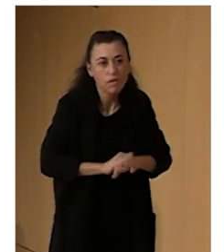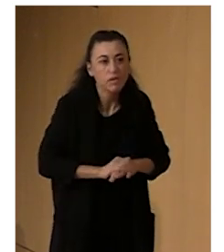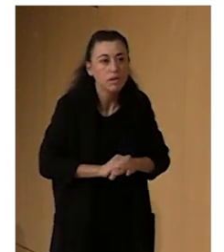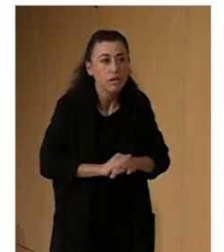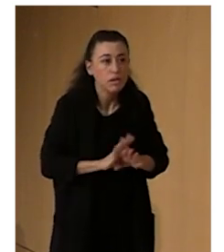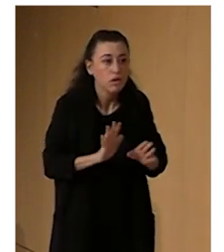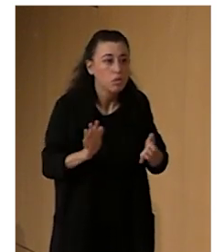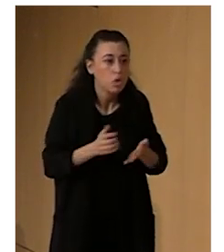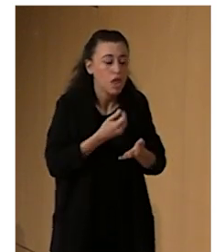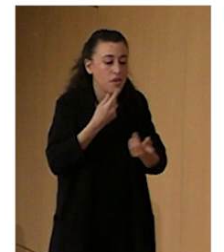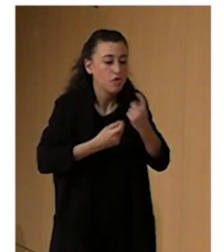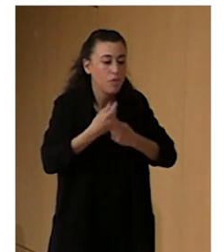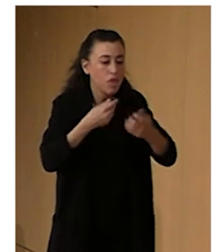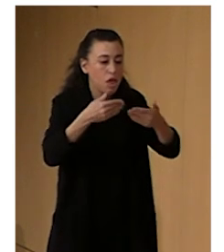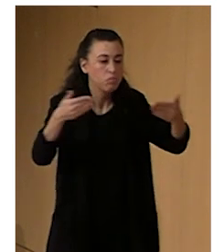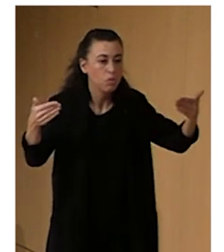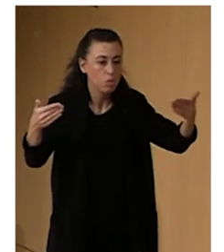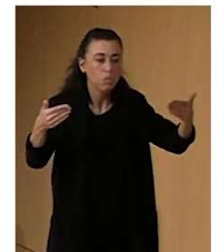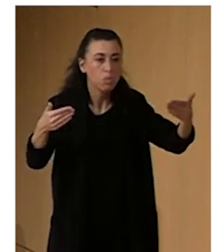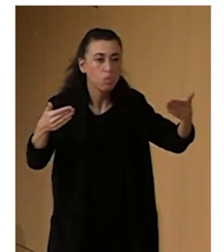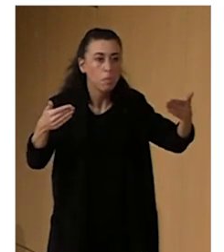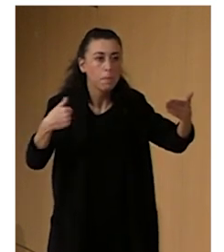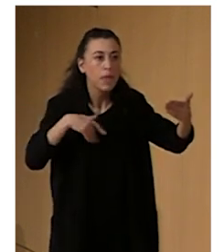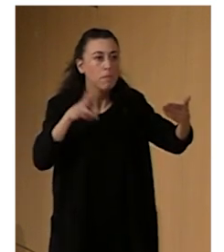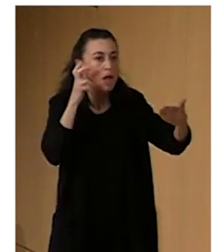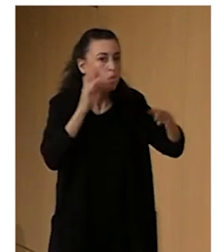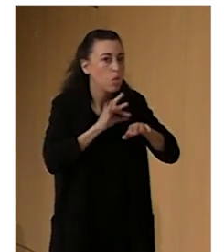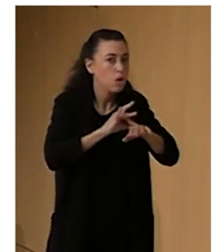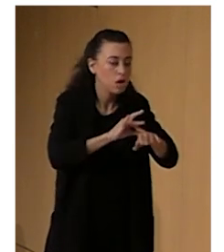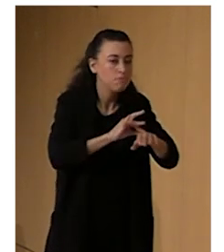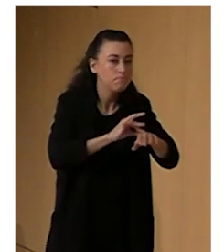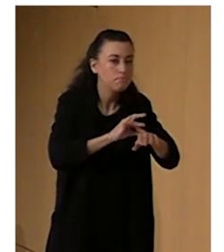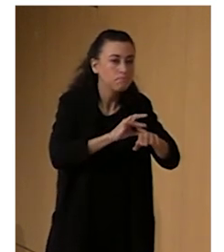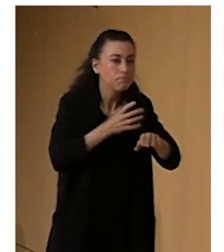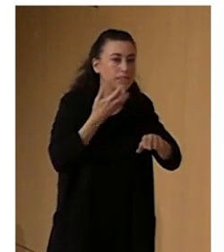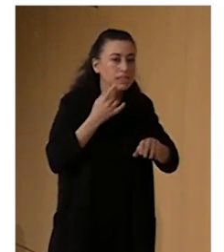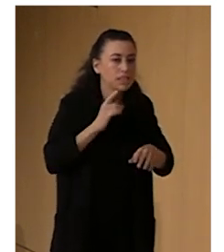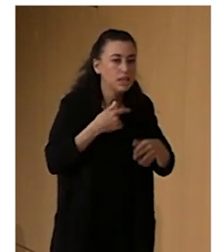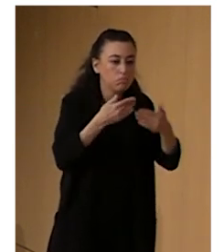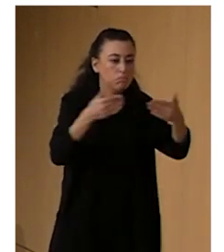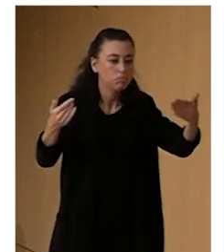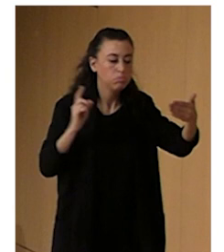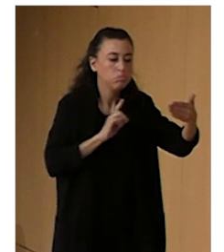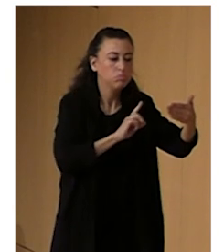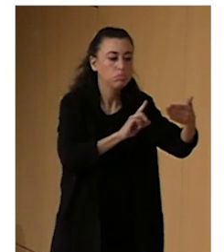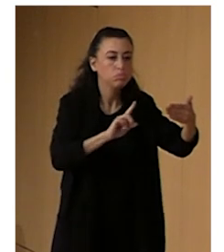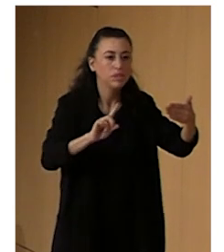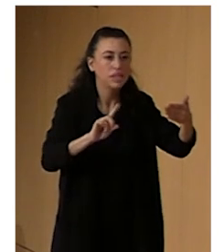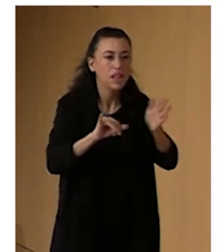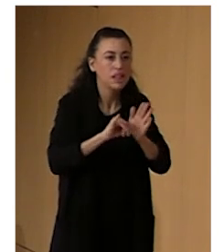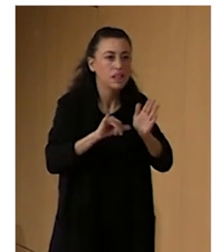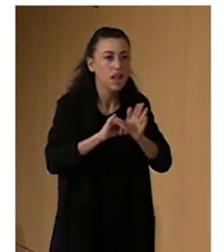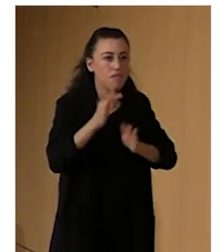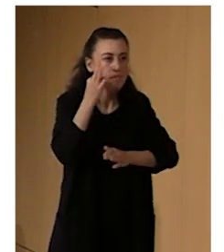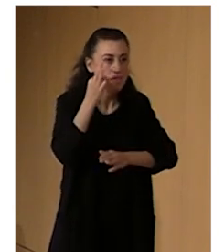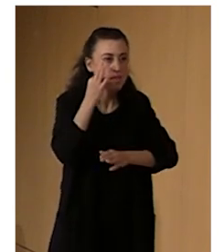hay que hay en la propia exposición cuando Los visitantes e pues eh Pues están físicamente en